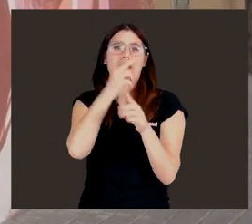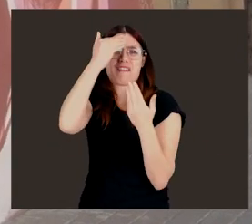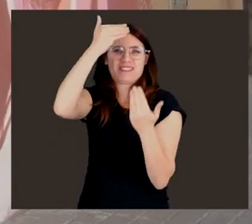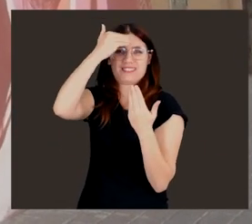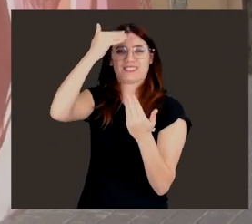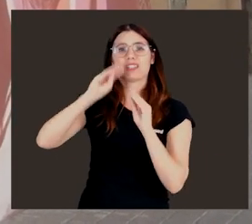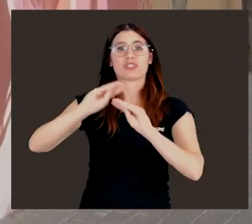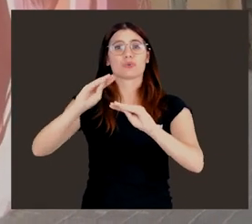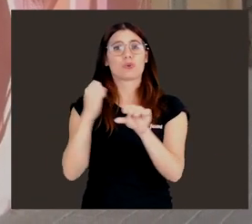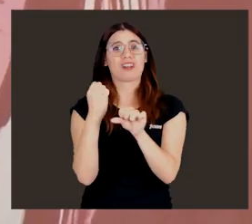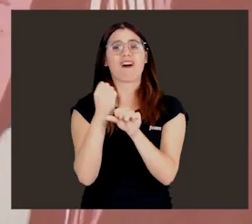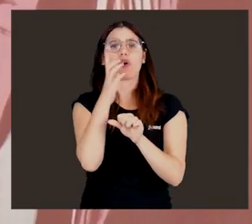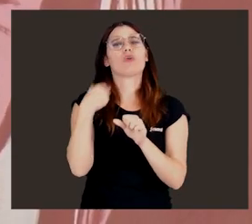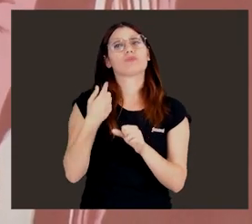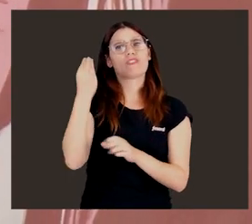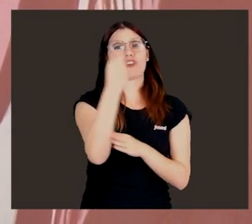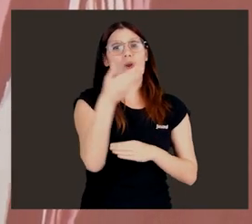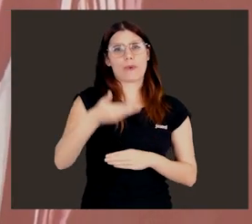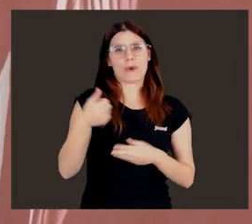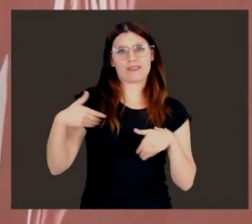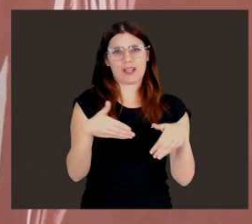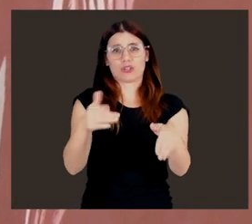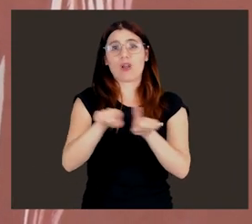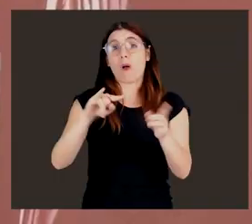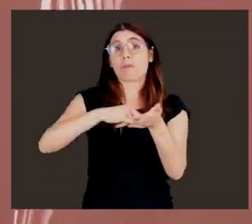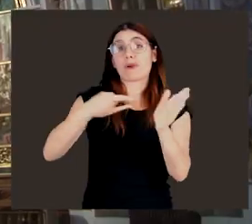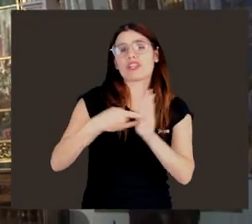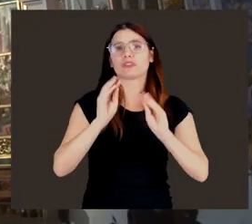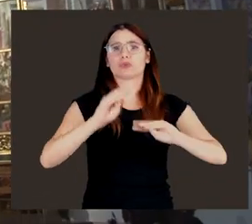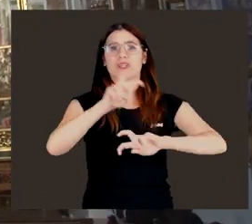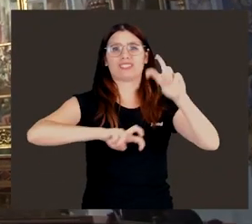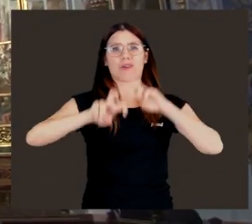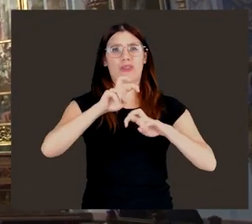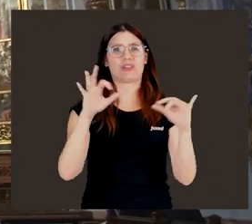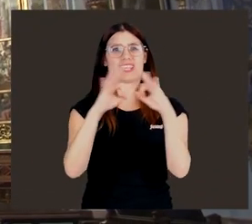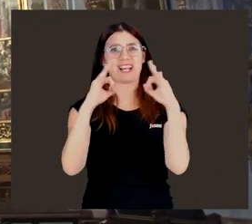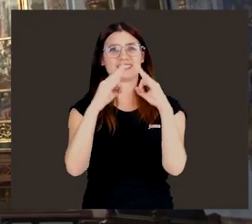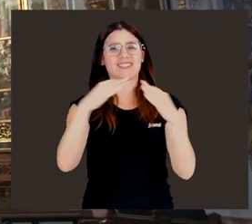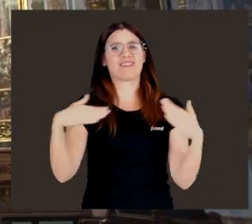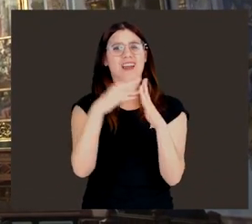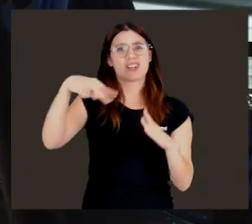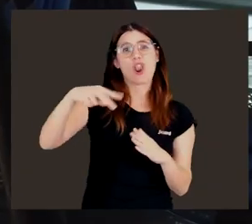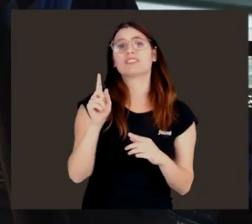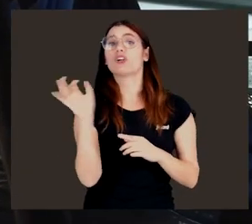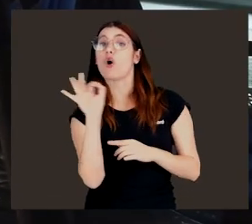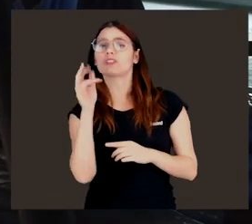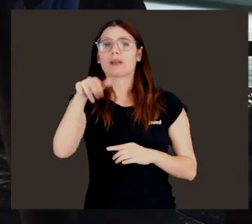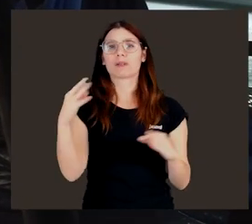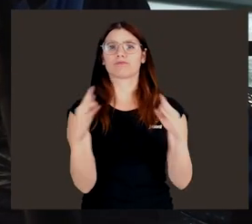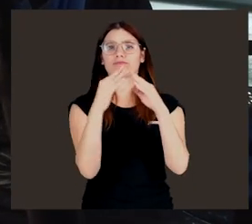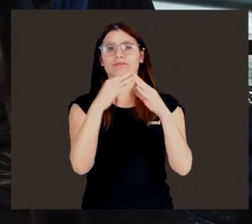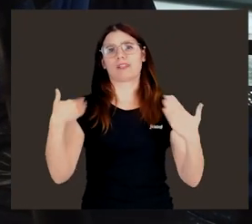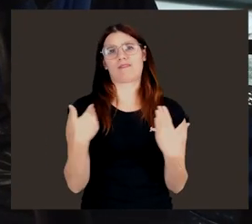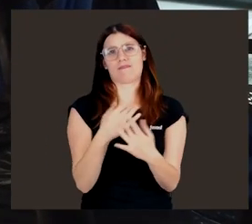padres académico y cultural y figuras clave en su trayectoria, en la que destacan proyectos como la restauración de la Iglesia de San Nicolás, los Santos